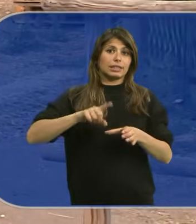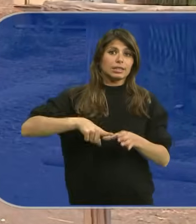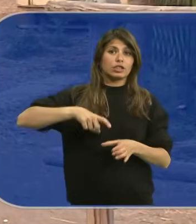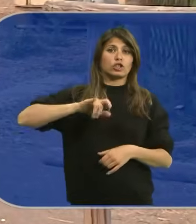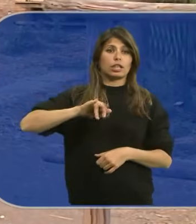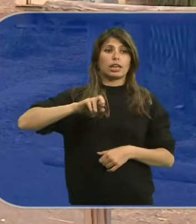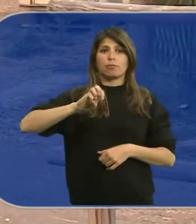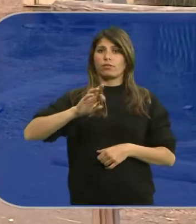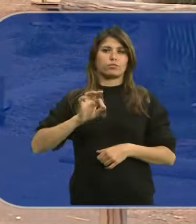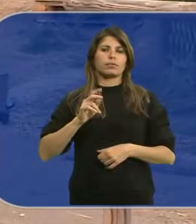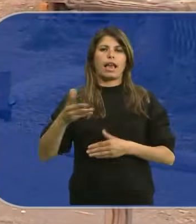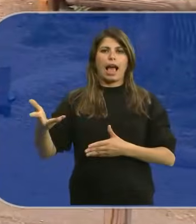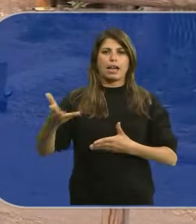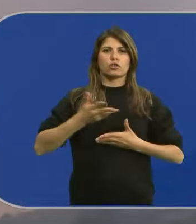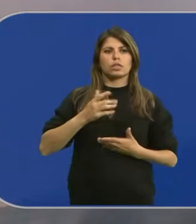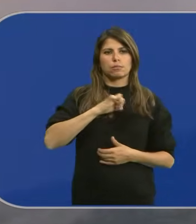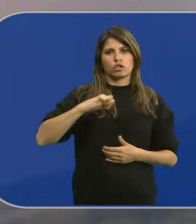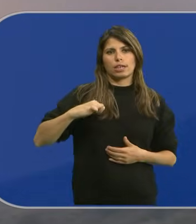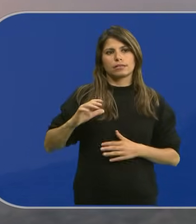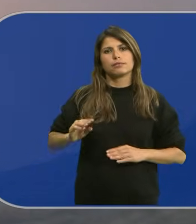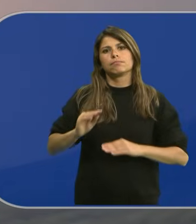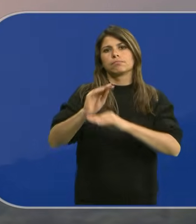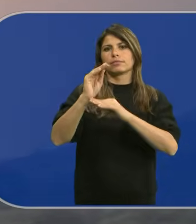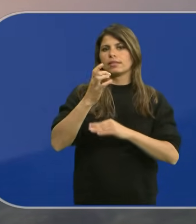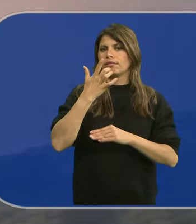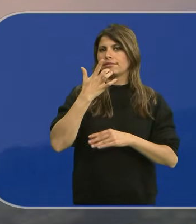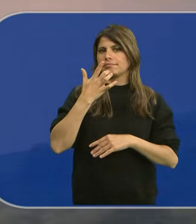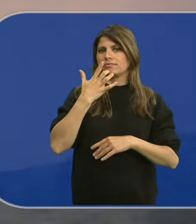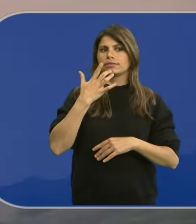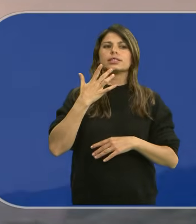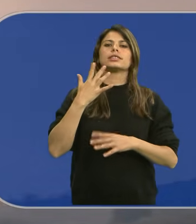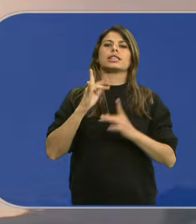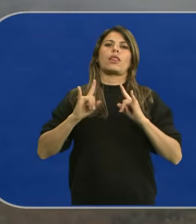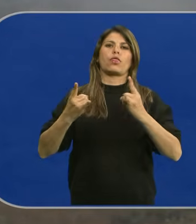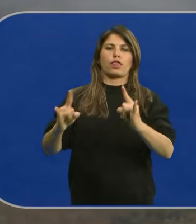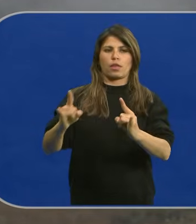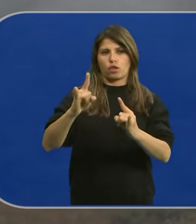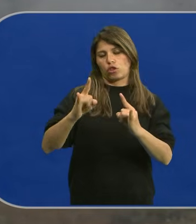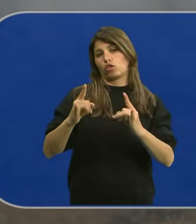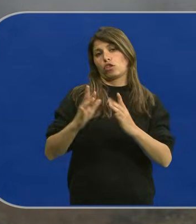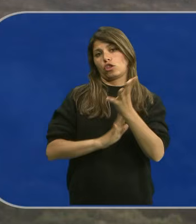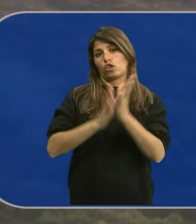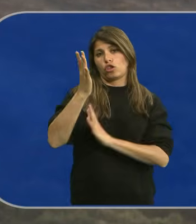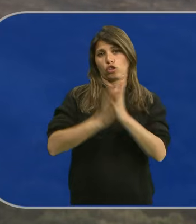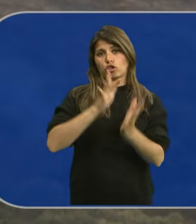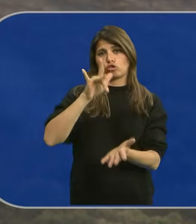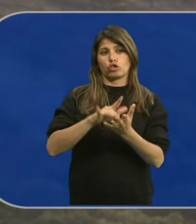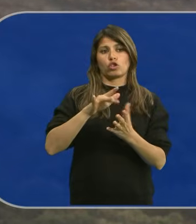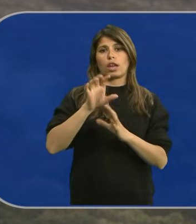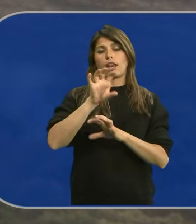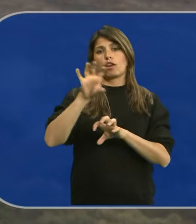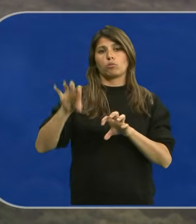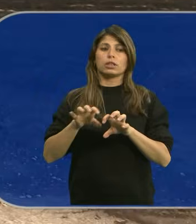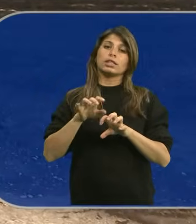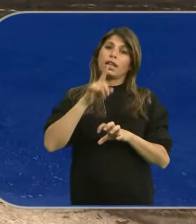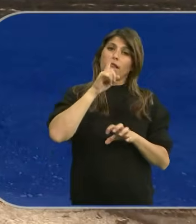IRPF son las ayudas personales concedidas a los afectados por los incendios forestales que se sucedieron en la comunidad entre el 23